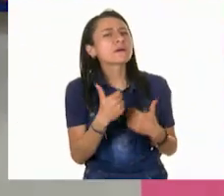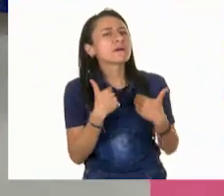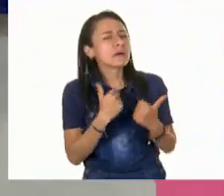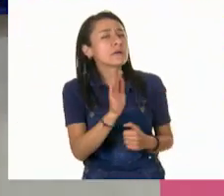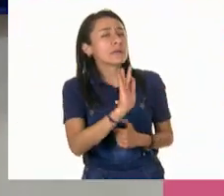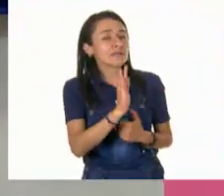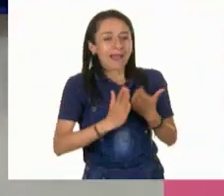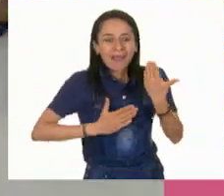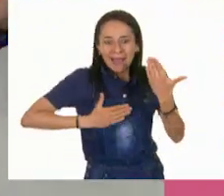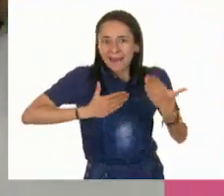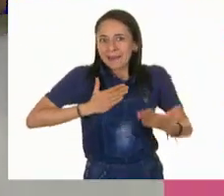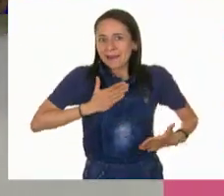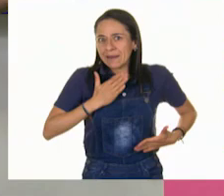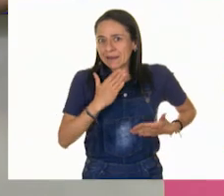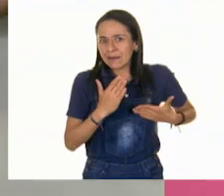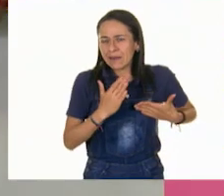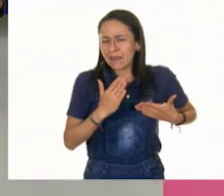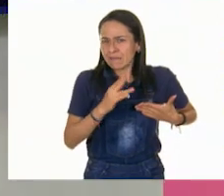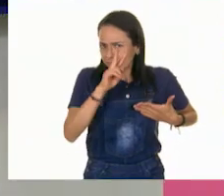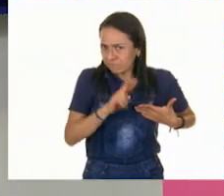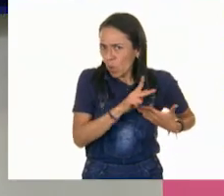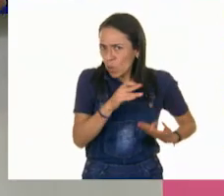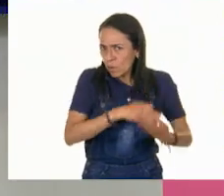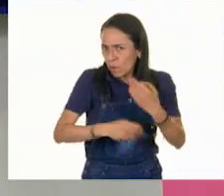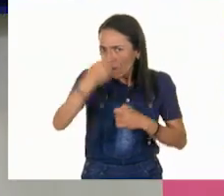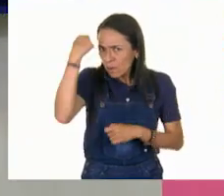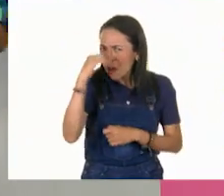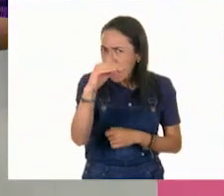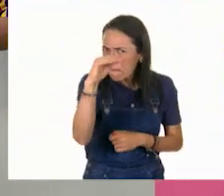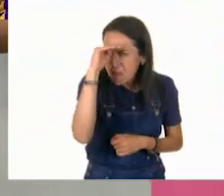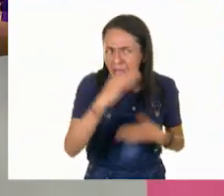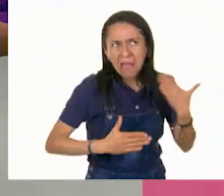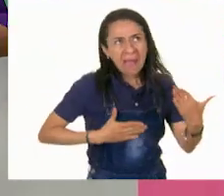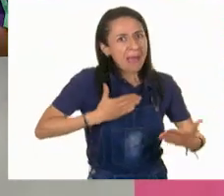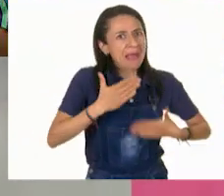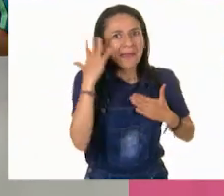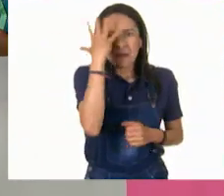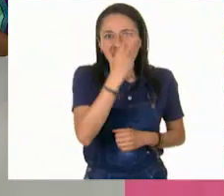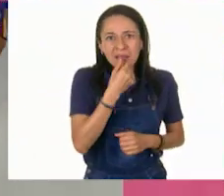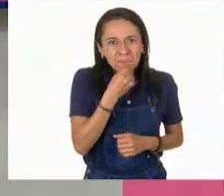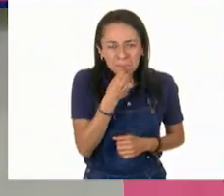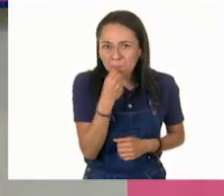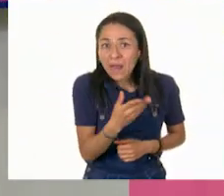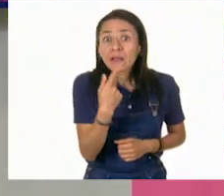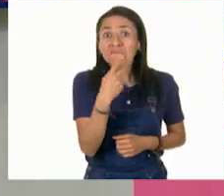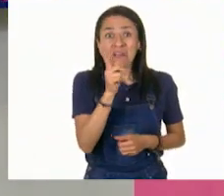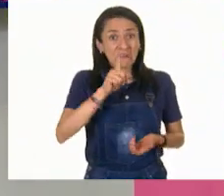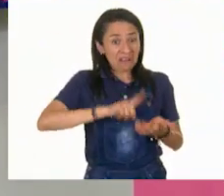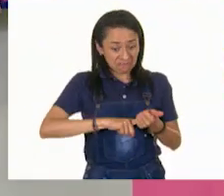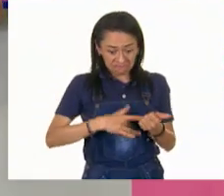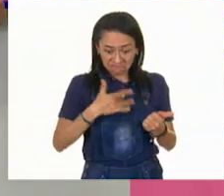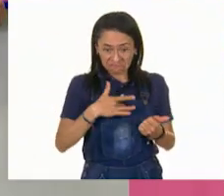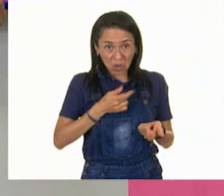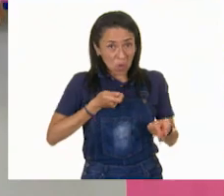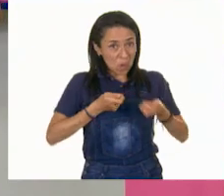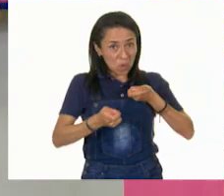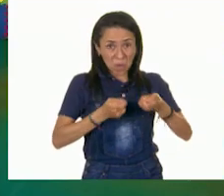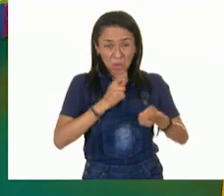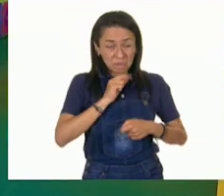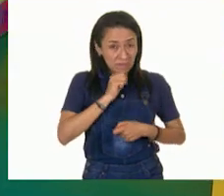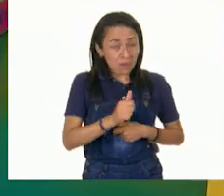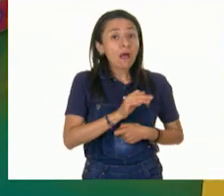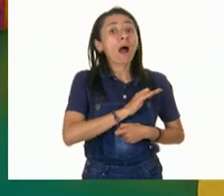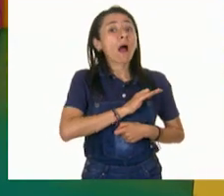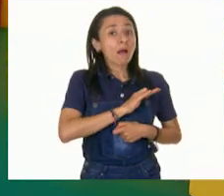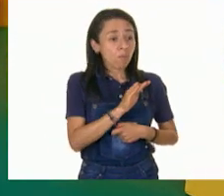todos consideraríamos así muy bonita, podría en un momento dado, si yo no la controlo, hacerle daño a otras personas, por